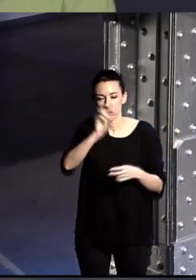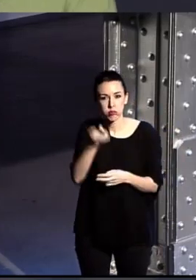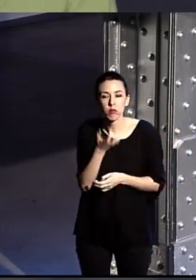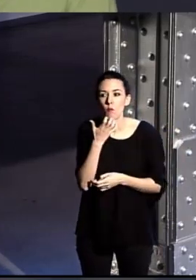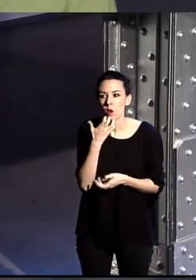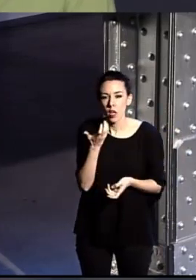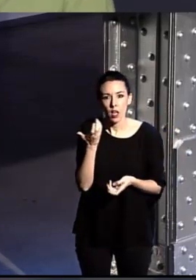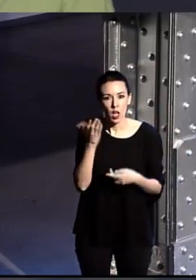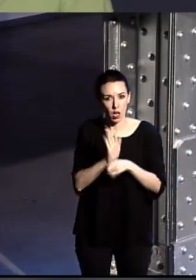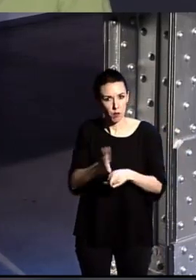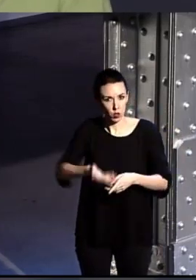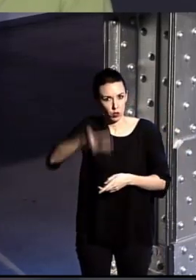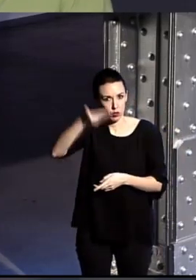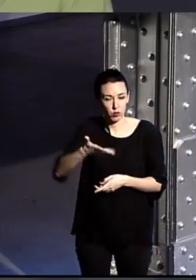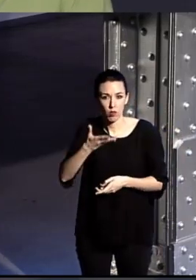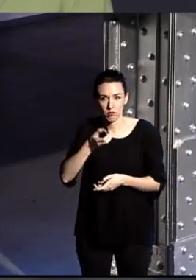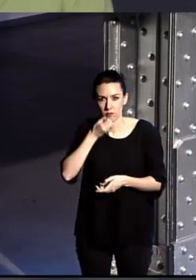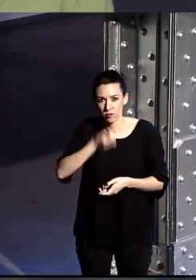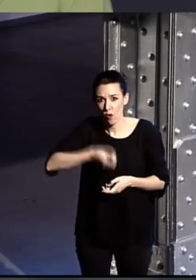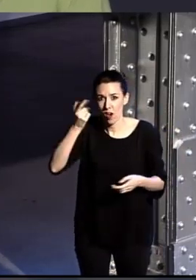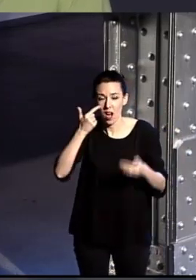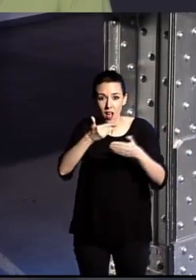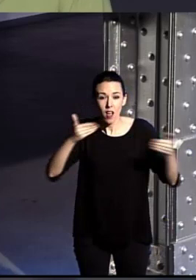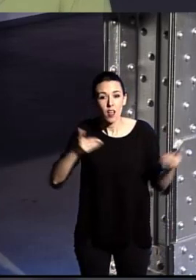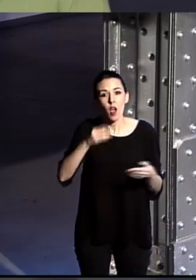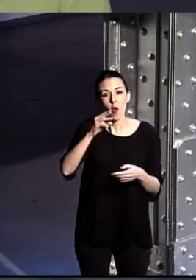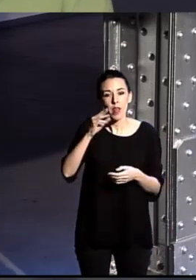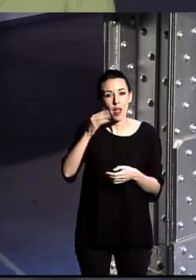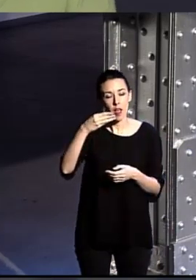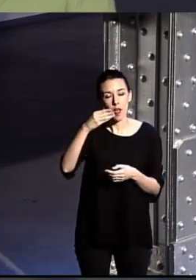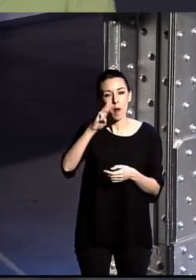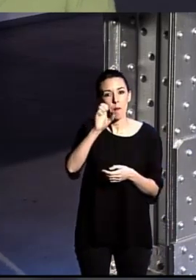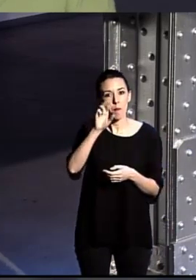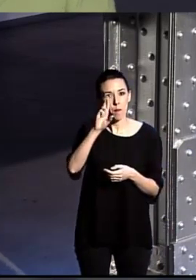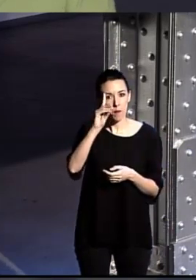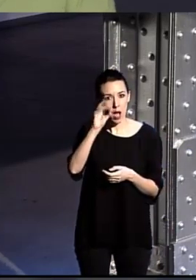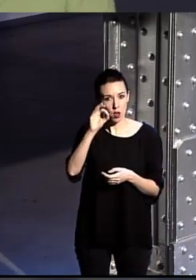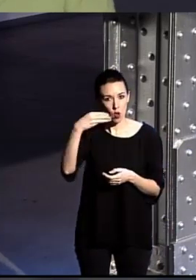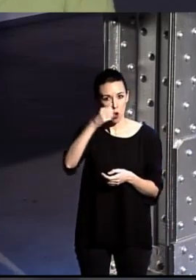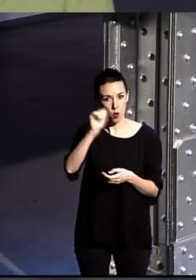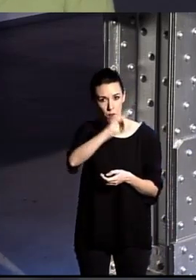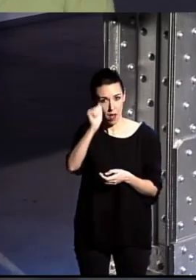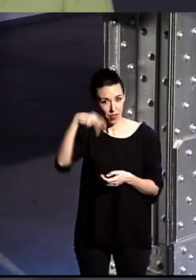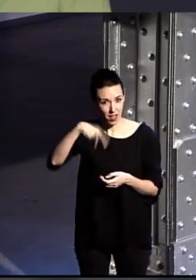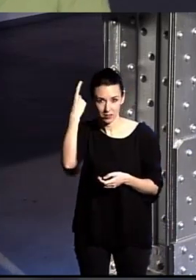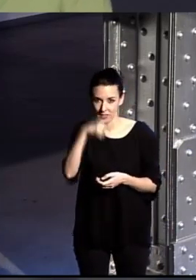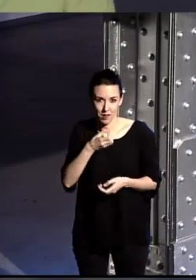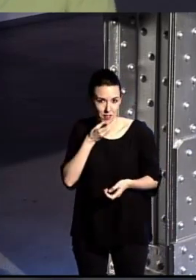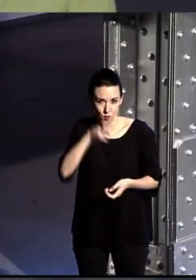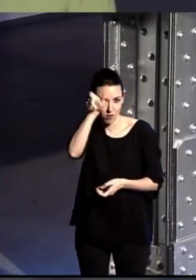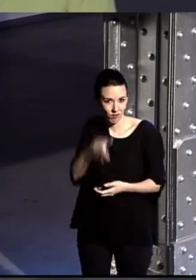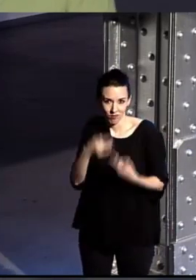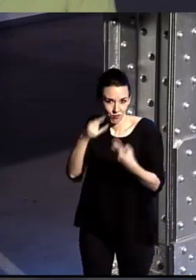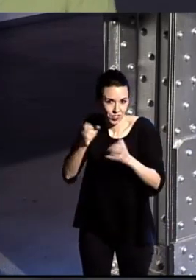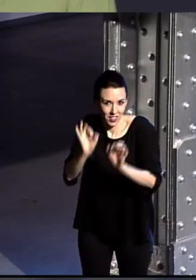ejemplos notabilísimos. Ojalá pudiésemos hacer una exposición de doña Emilia Pardo Bazán, que tú sabes que es una de mis